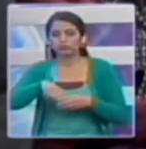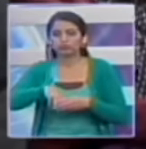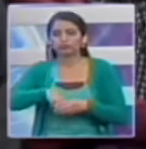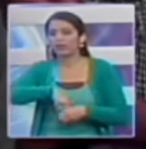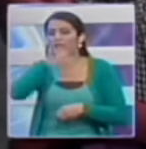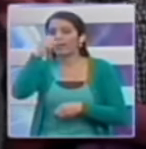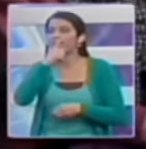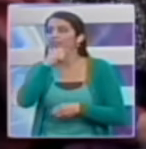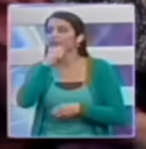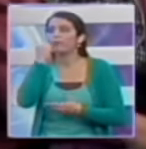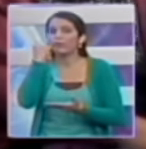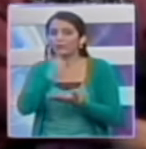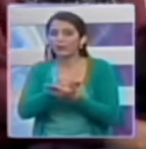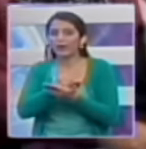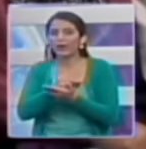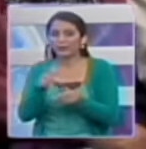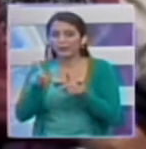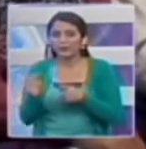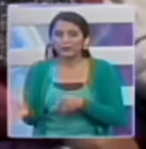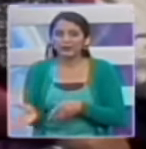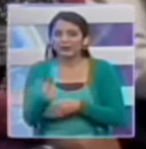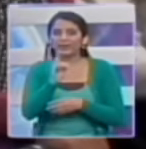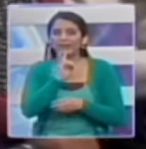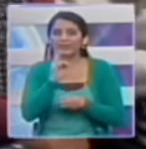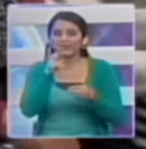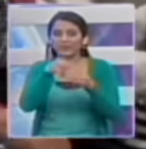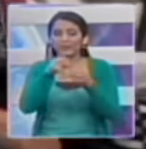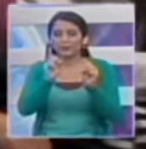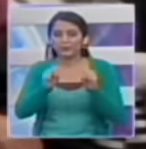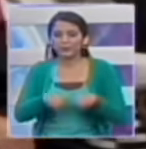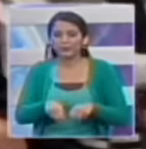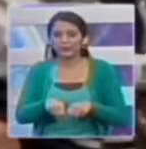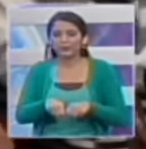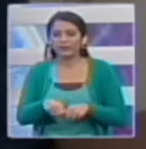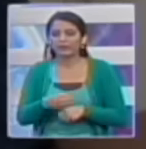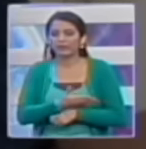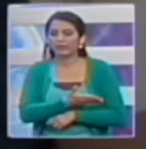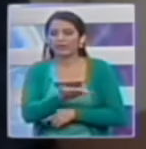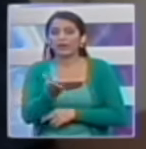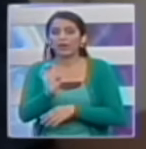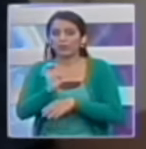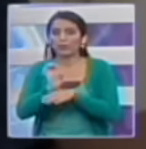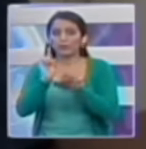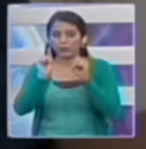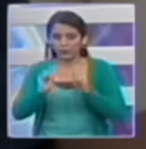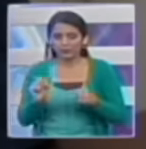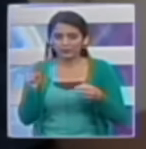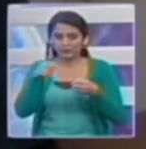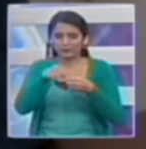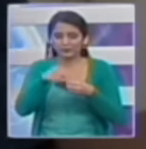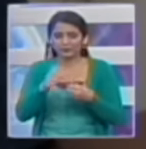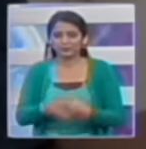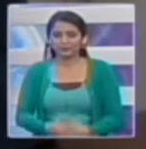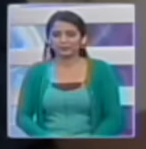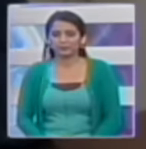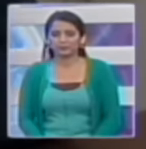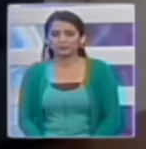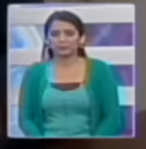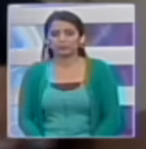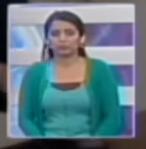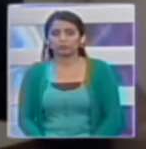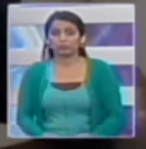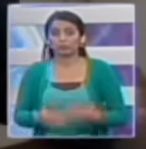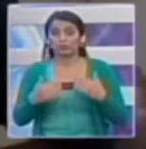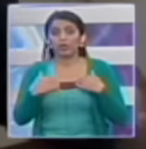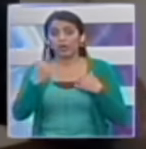Serán 50.000 documentos de este tipo los que entregarán en todos los países del mundo. Este es un tema netamente de Estados Unidos. No nos